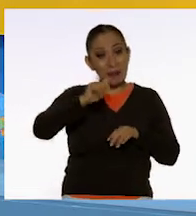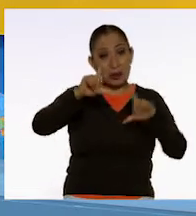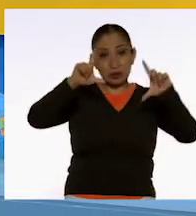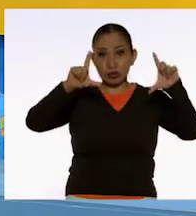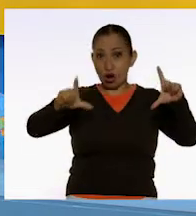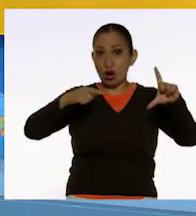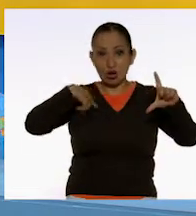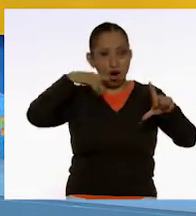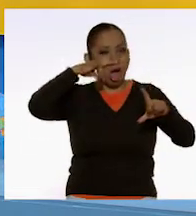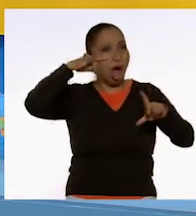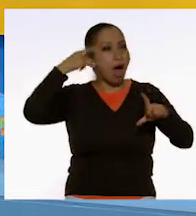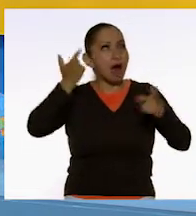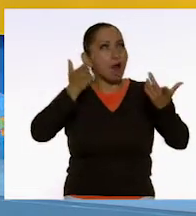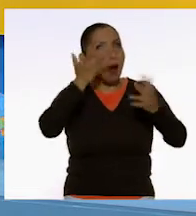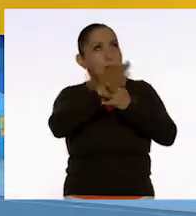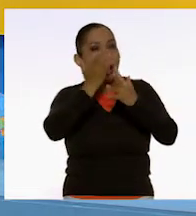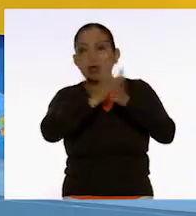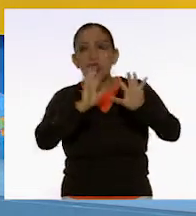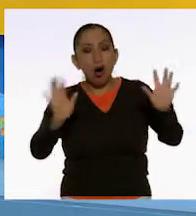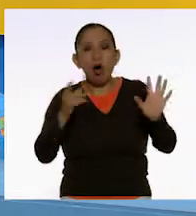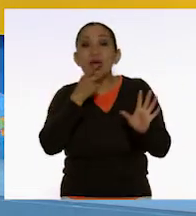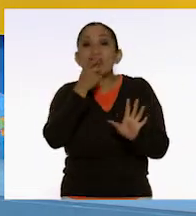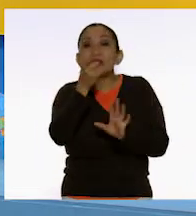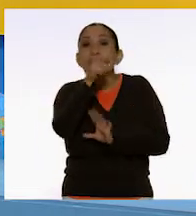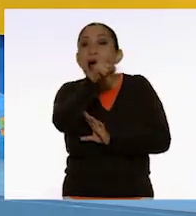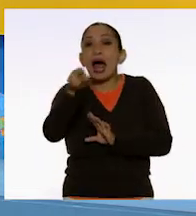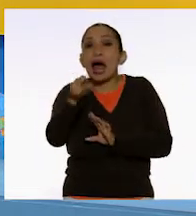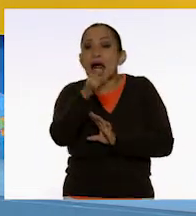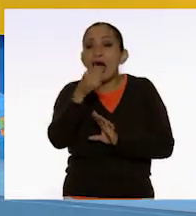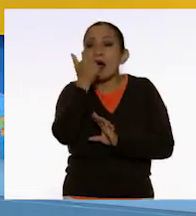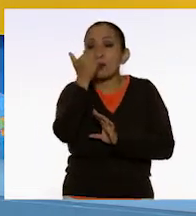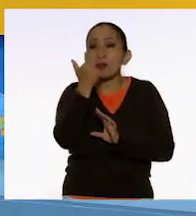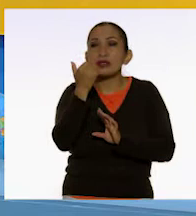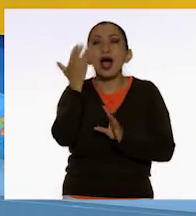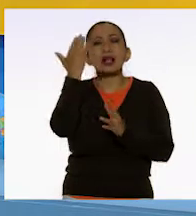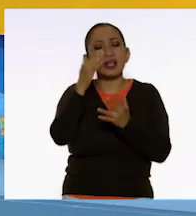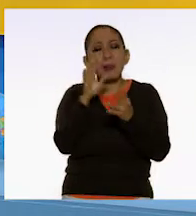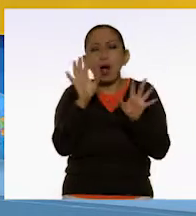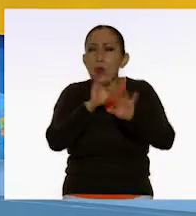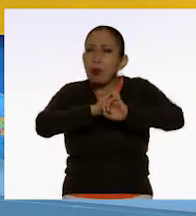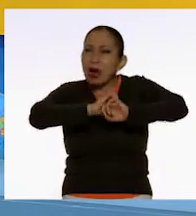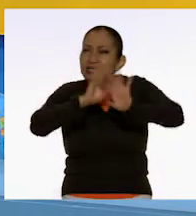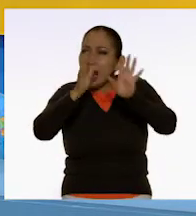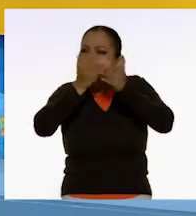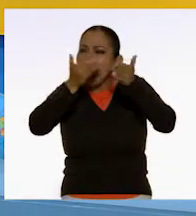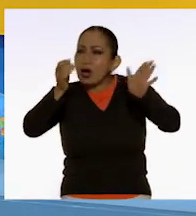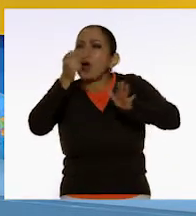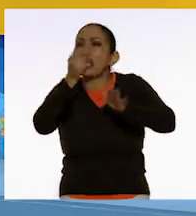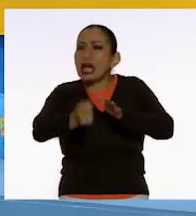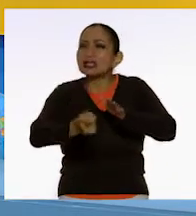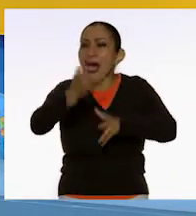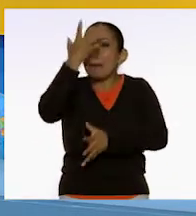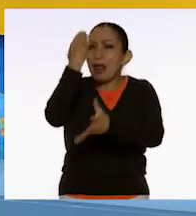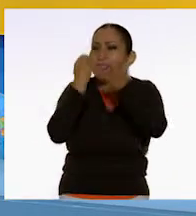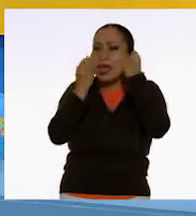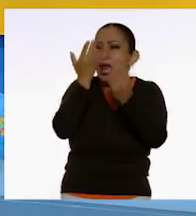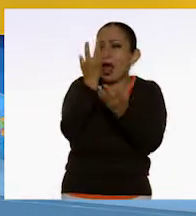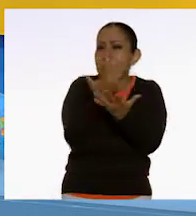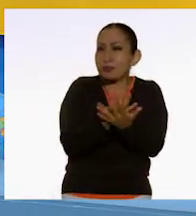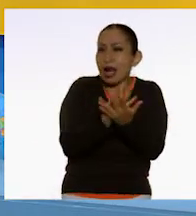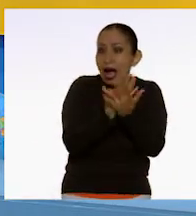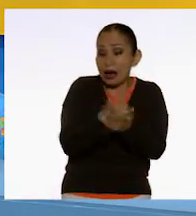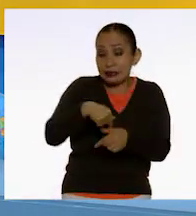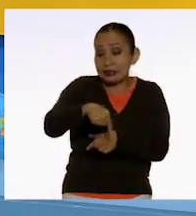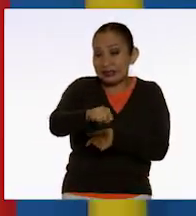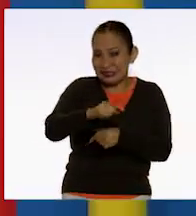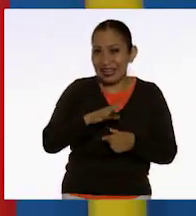no se notará. Solo lo comentamos para que las alumnas y los alumnos conozcan un panorama completo de los aprendizajes esperados que van a